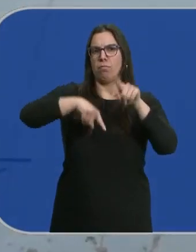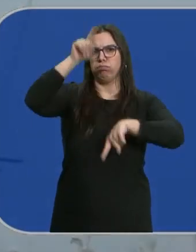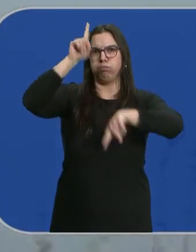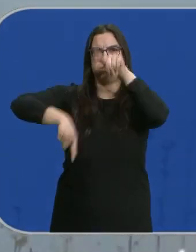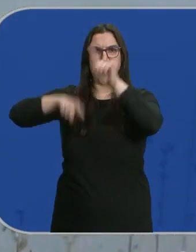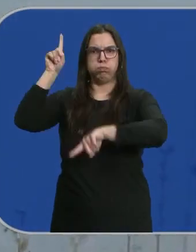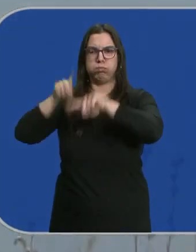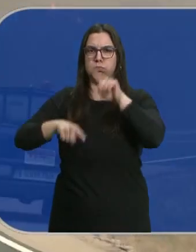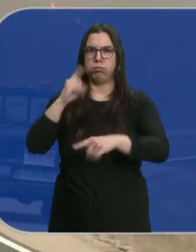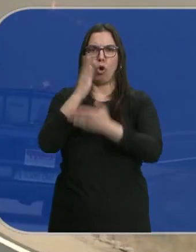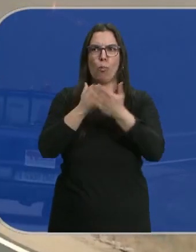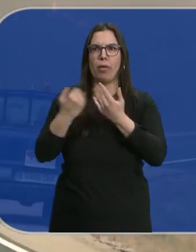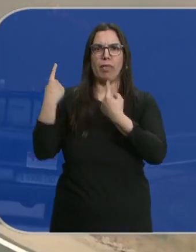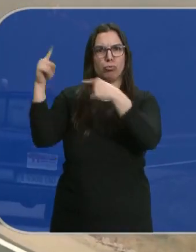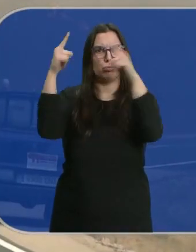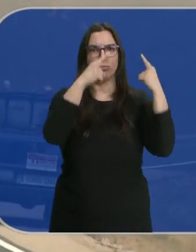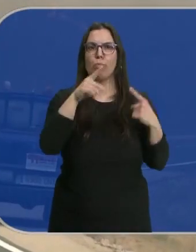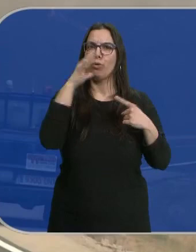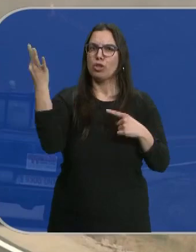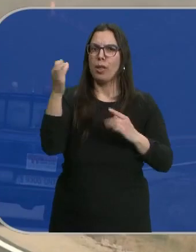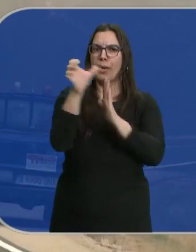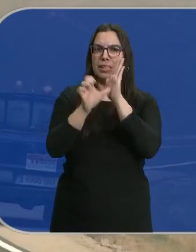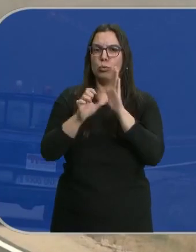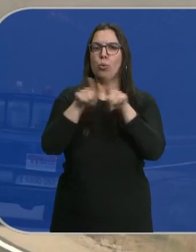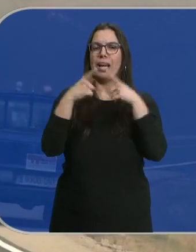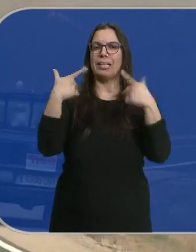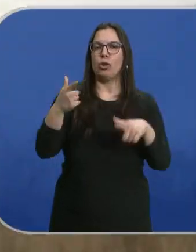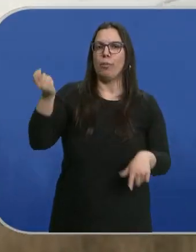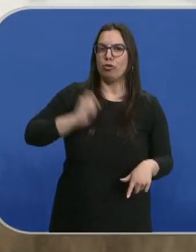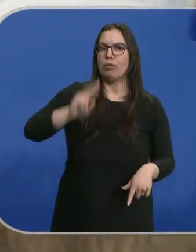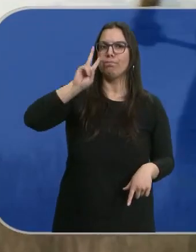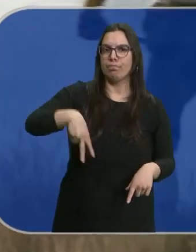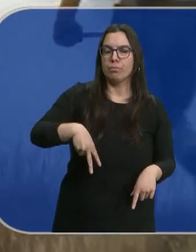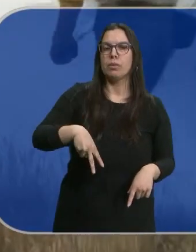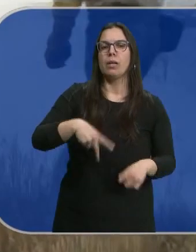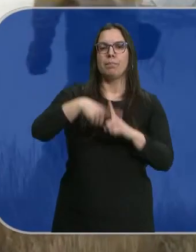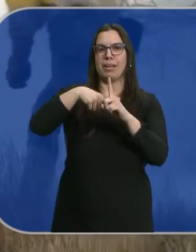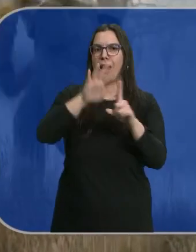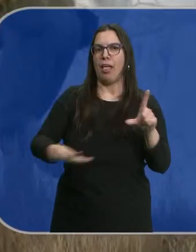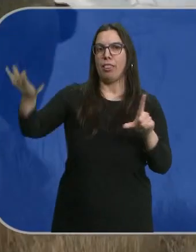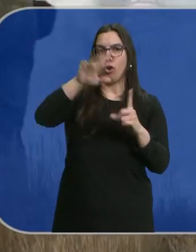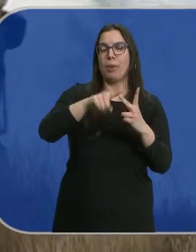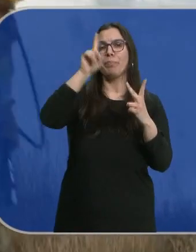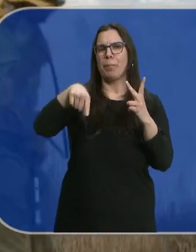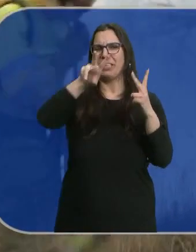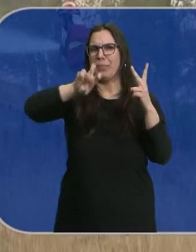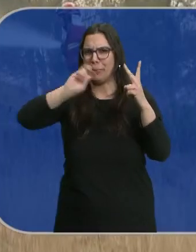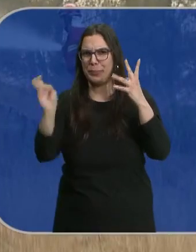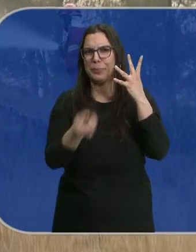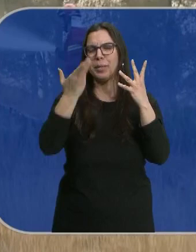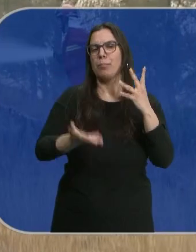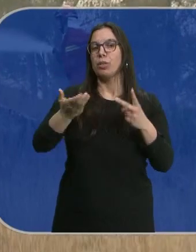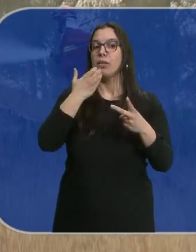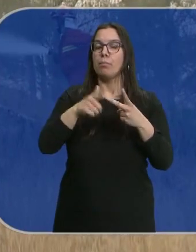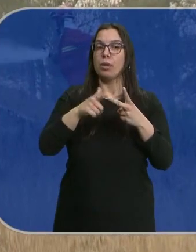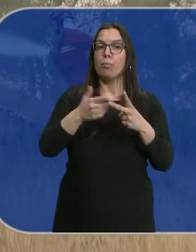comunidades autónomas y que por eso era necesario hacer este estatuto, que reconoce la categoría profesional de los bomberos a nivel nacional, pero también aborda otras cuestiones importantes